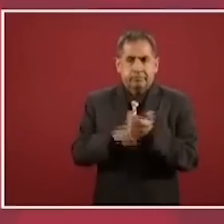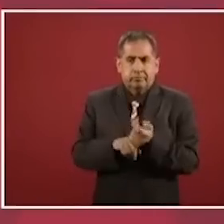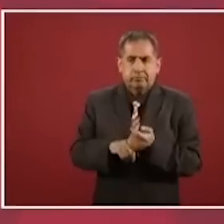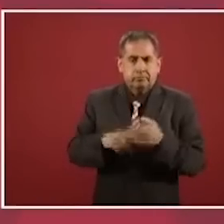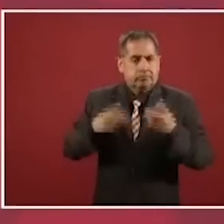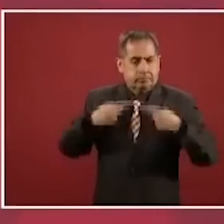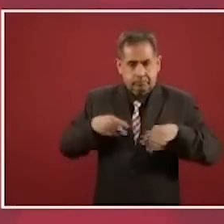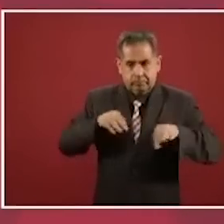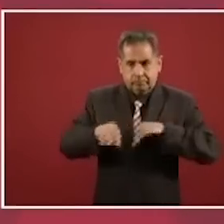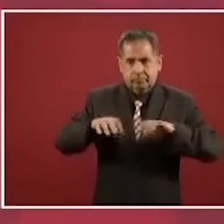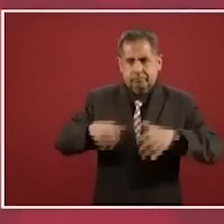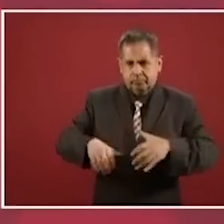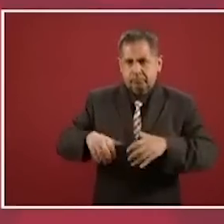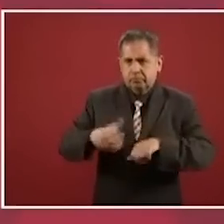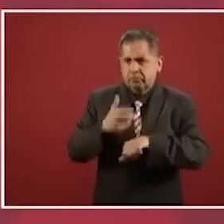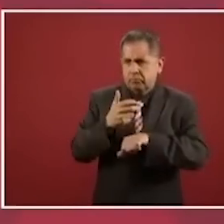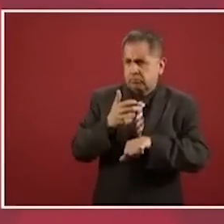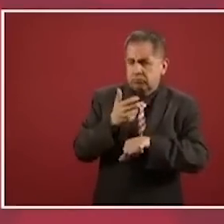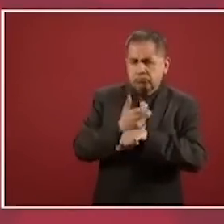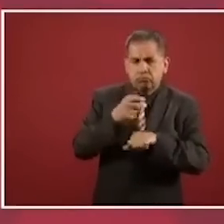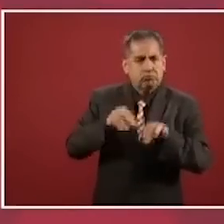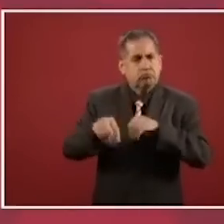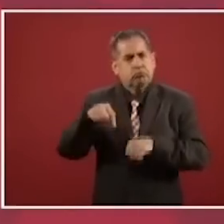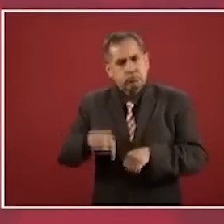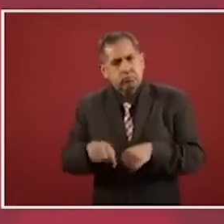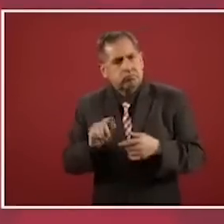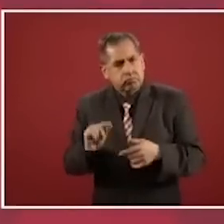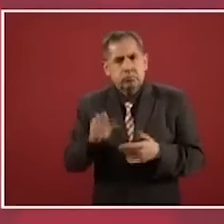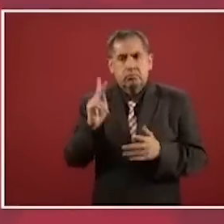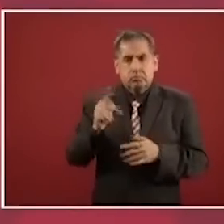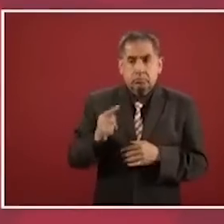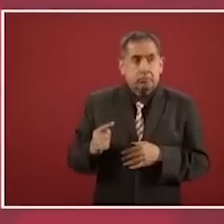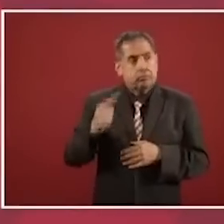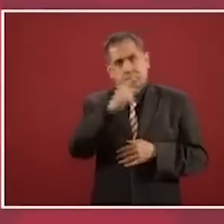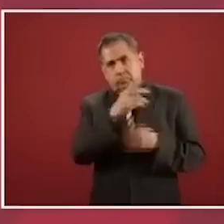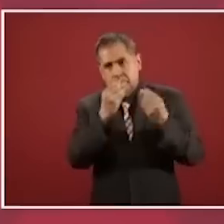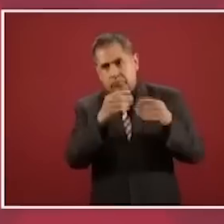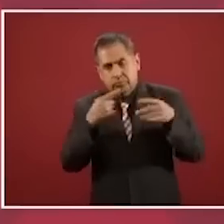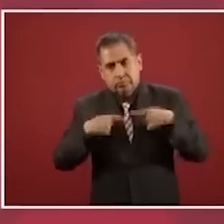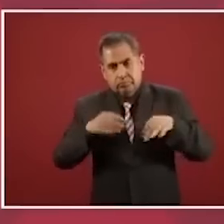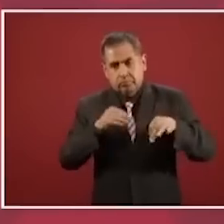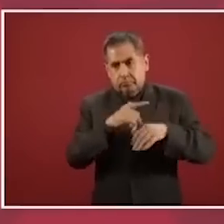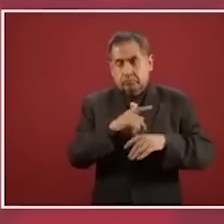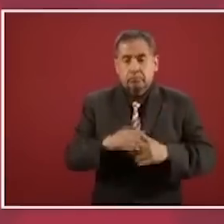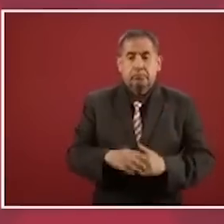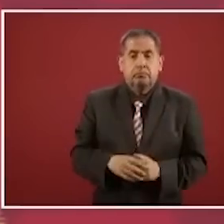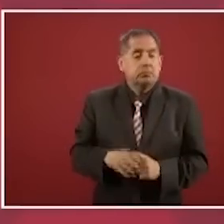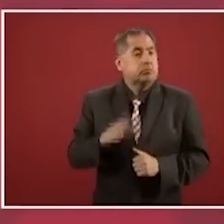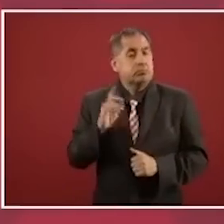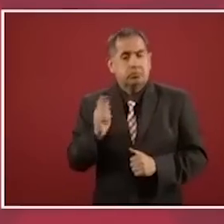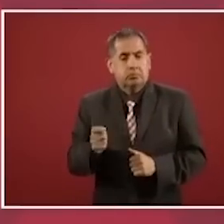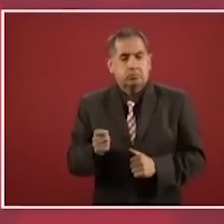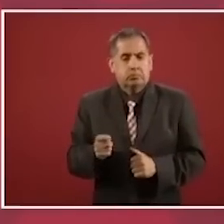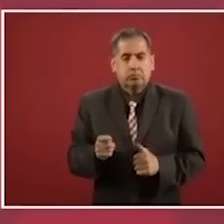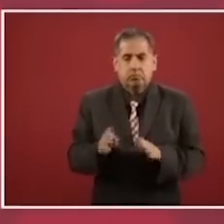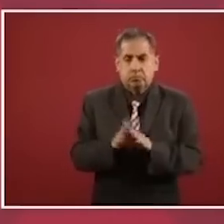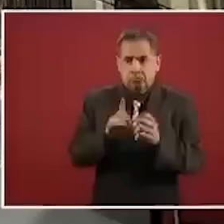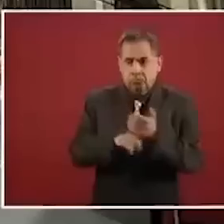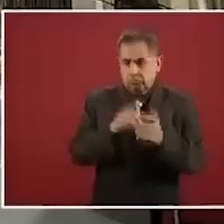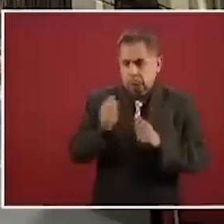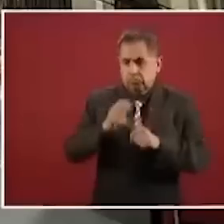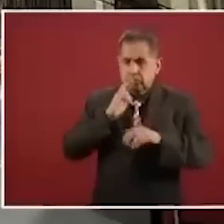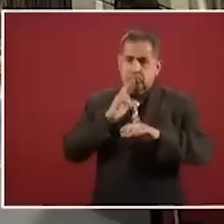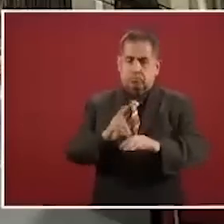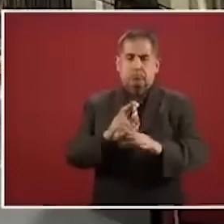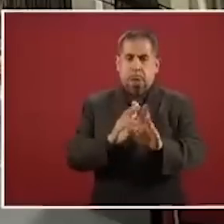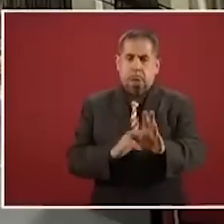trabajadores norteamericanos, son pocos, sí tenemos, pero no tantos. En cambio, nosotros allá tenemos muchísimos. Entonces, pero para contestar tu